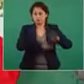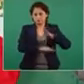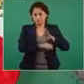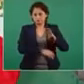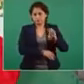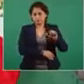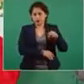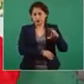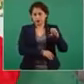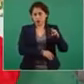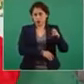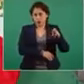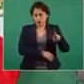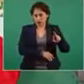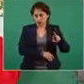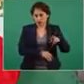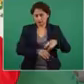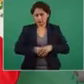que ahora es,